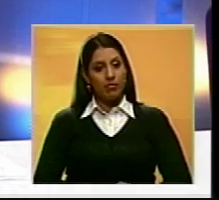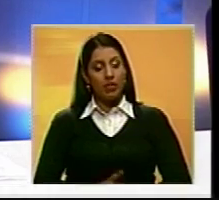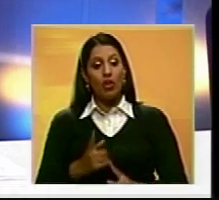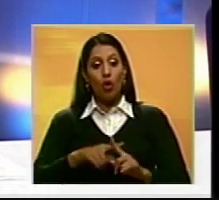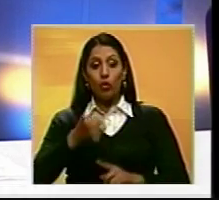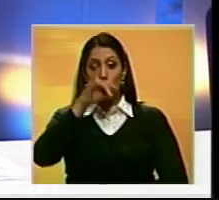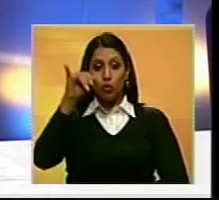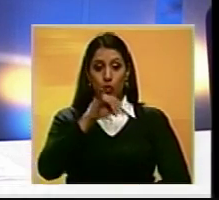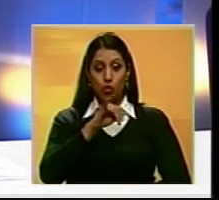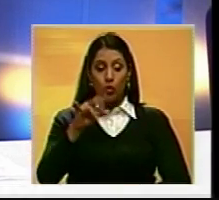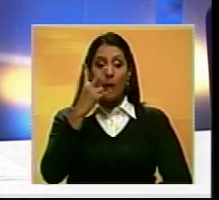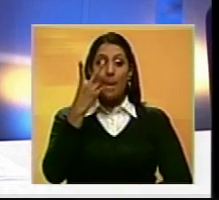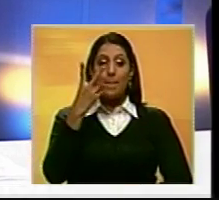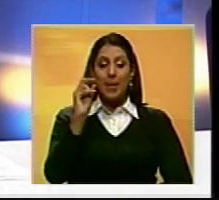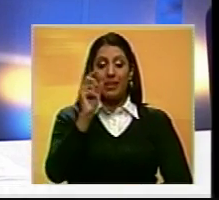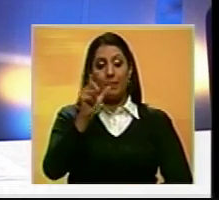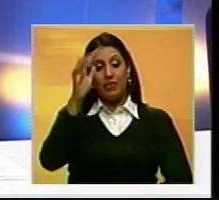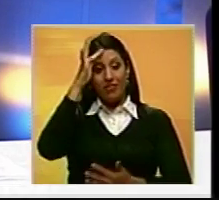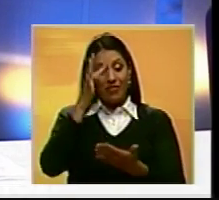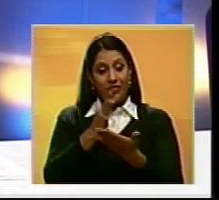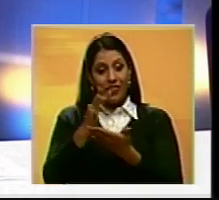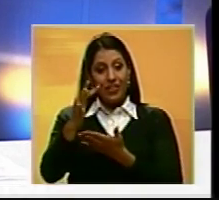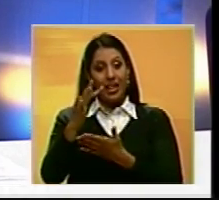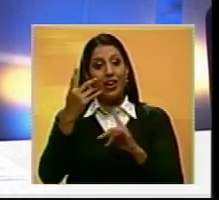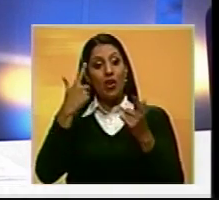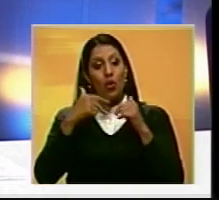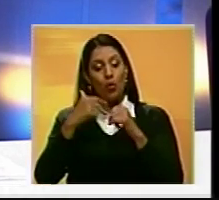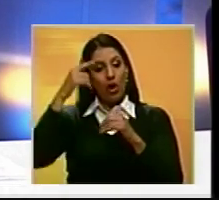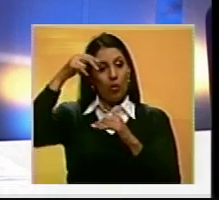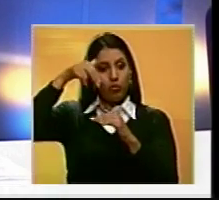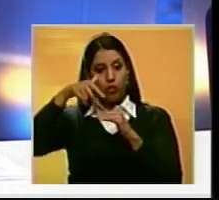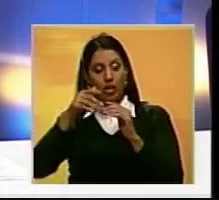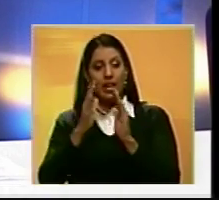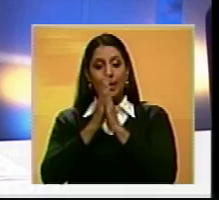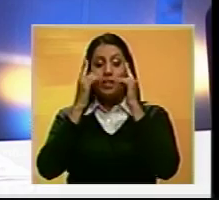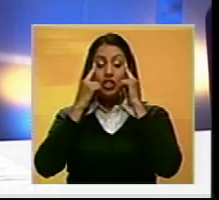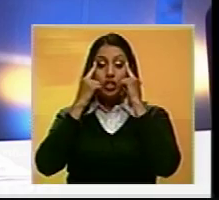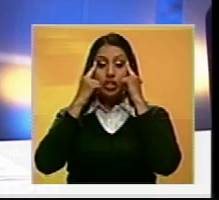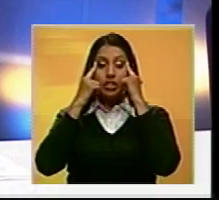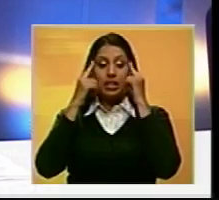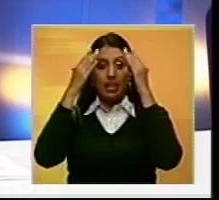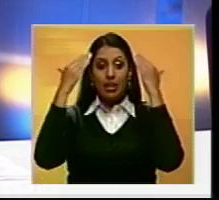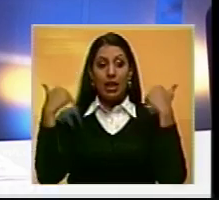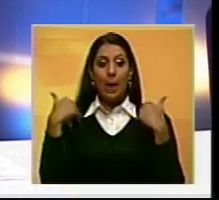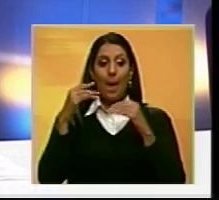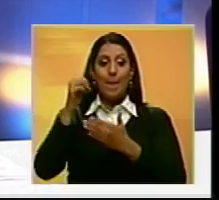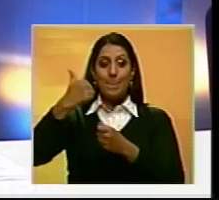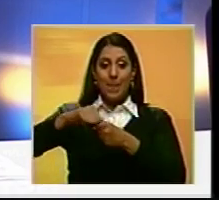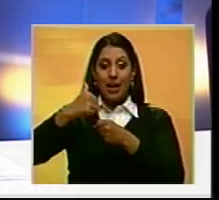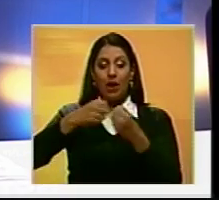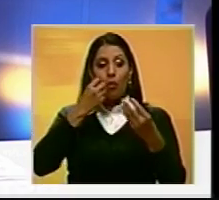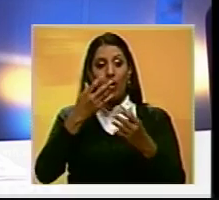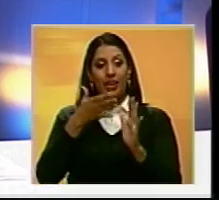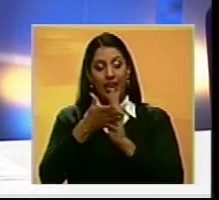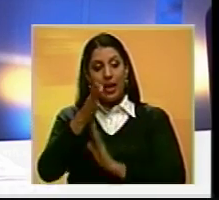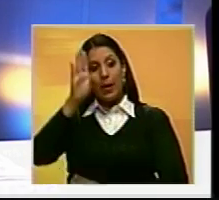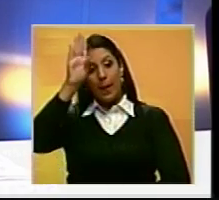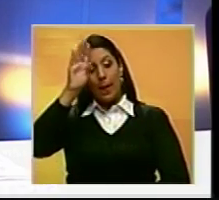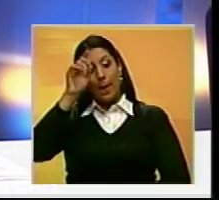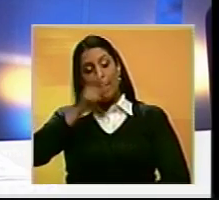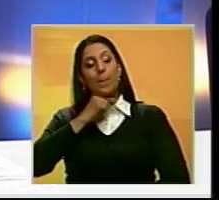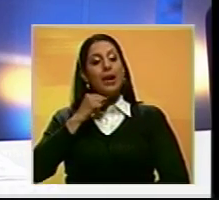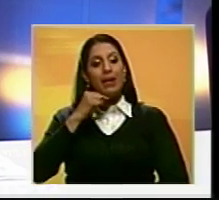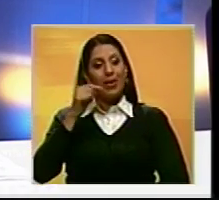en Zulia, más de 20.000 feligreses celebraron la tradicional bajada de la Chinita en Maracaibo luego de la Eucaristía oficiada por el arzobispo de